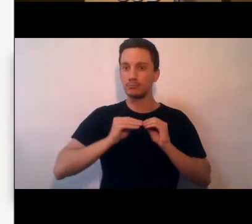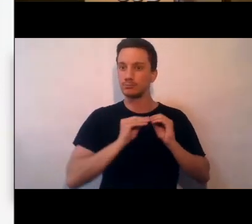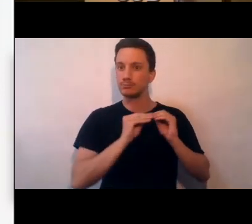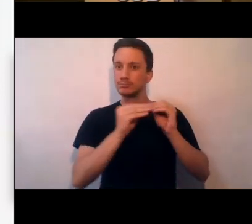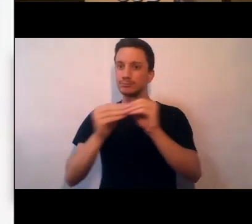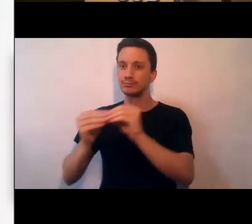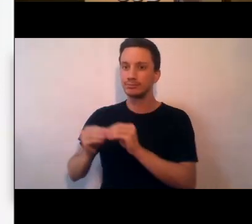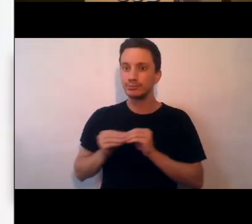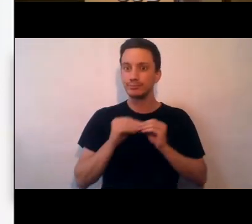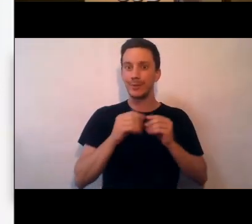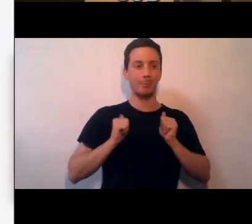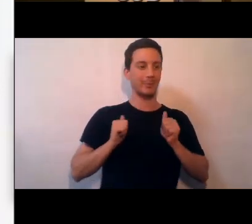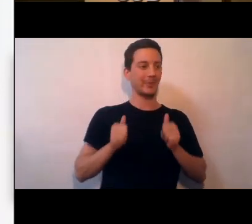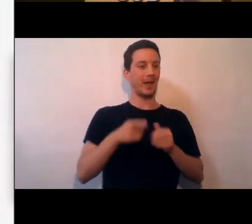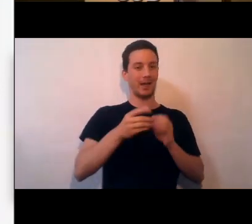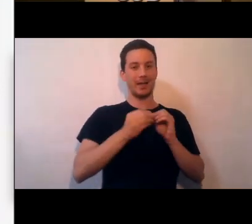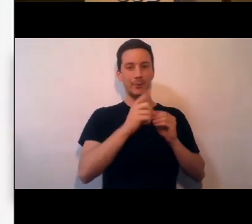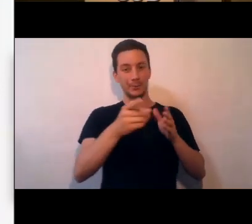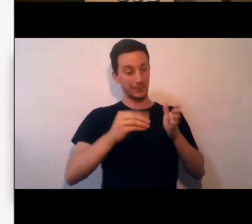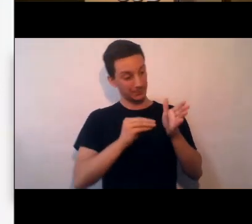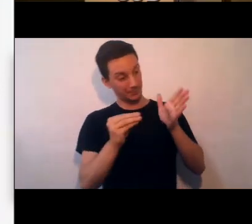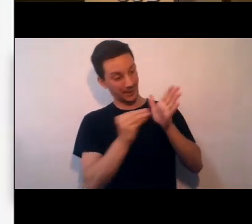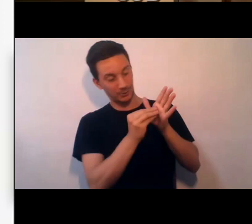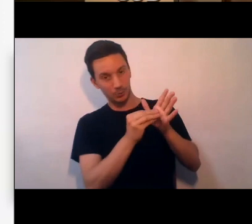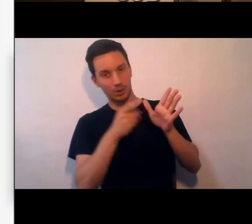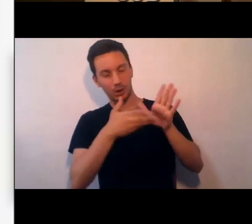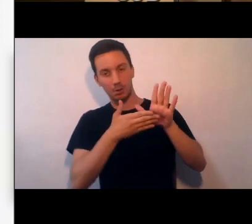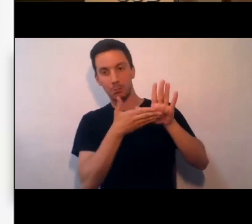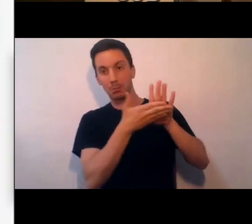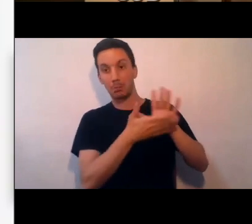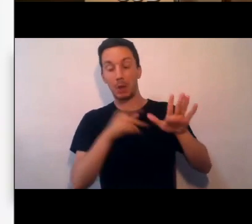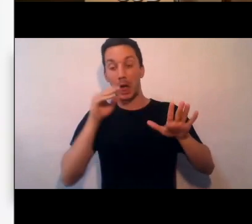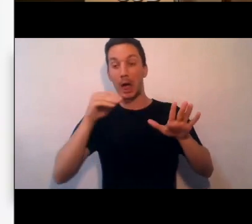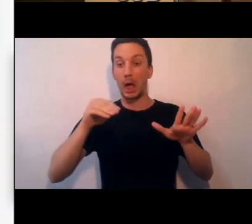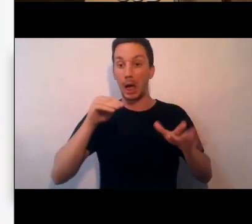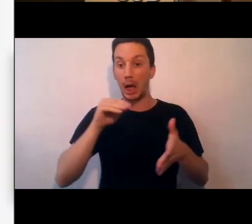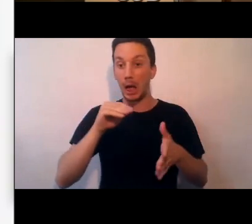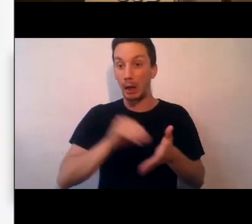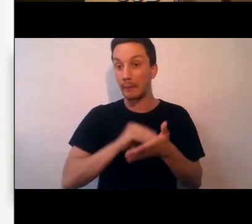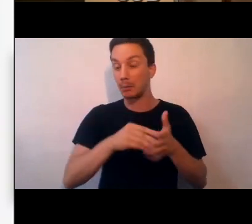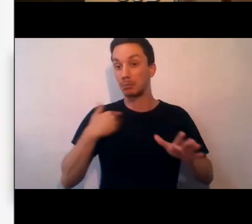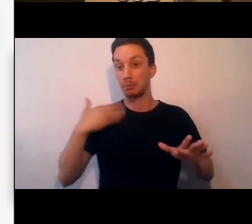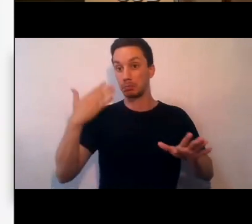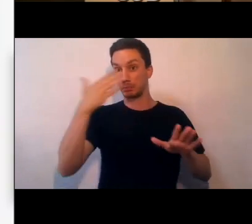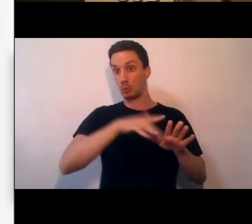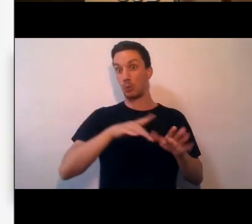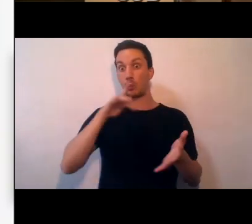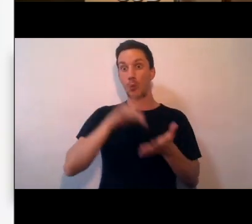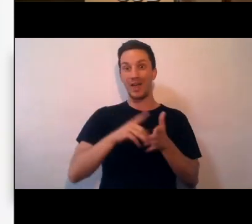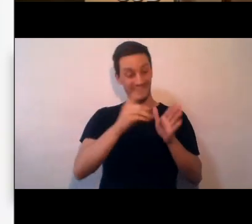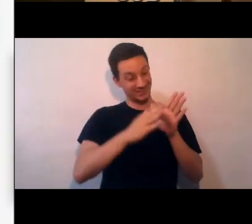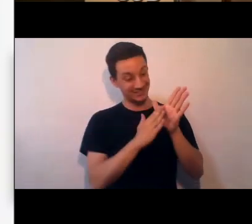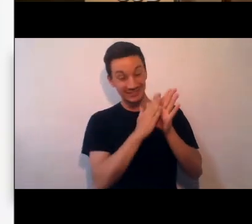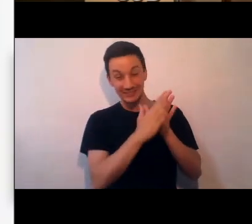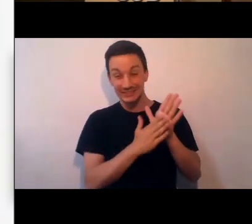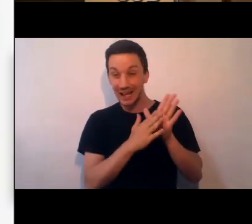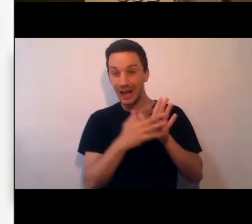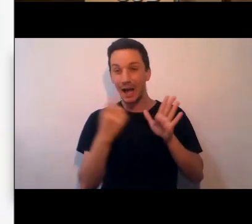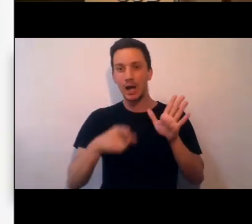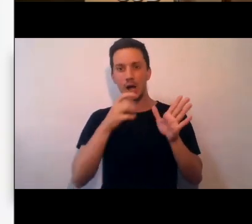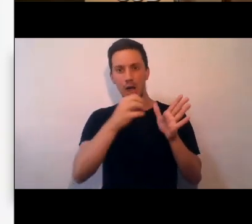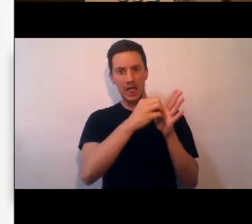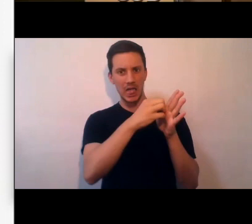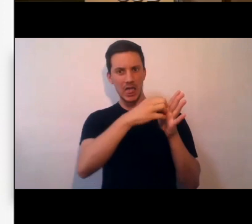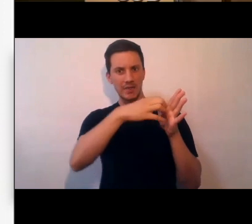verruga es un virus que está en la piel y pasa desapercibido, pero si tú generas una irritación y haces una